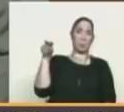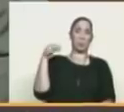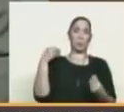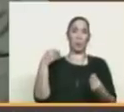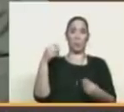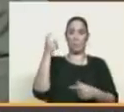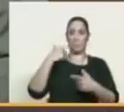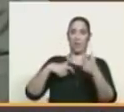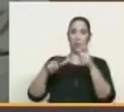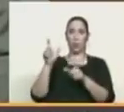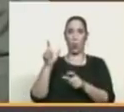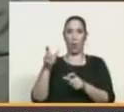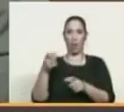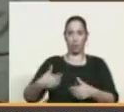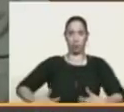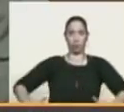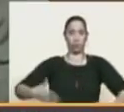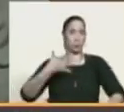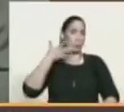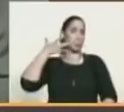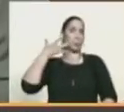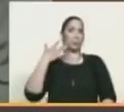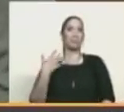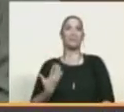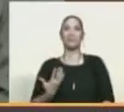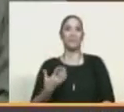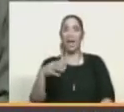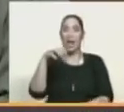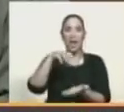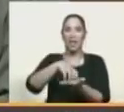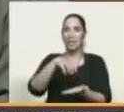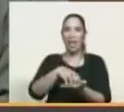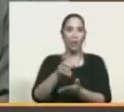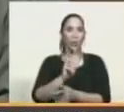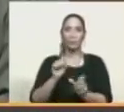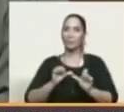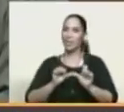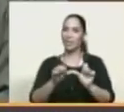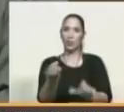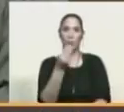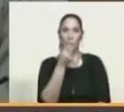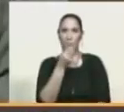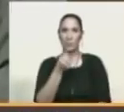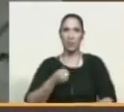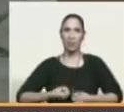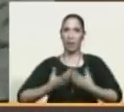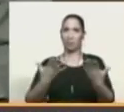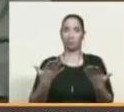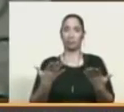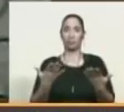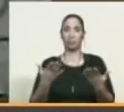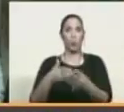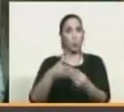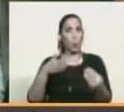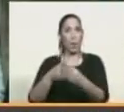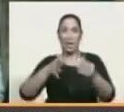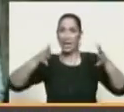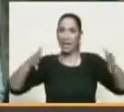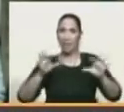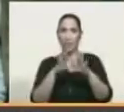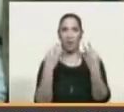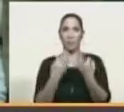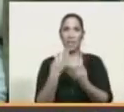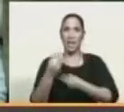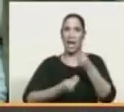Les va a tocar la puerta a ellos, porque ya el Estado no los va a seguir alimentando, ni les va a seguir entregando dólares a las grandes familias para que